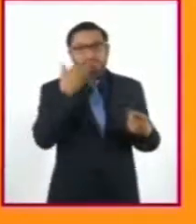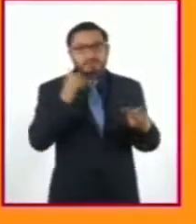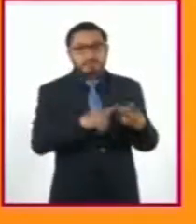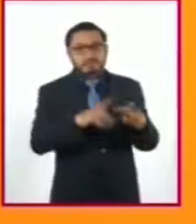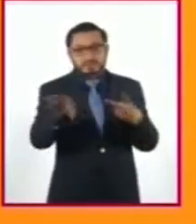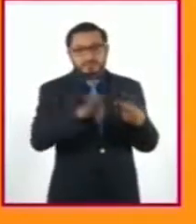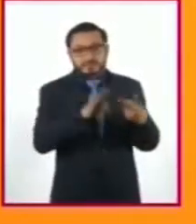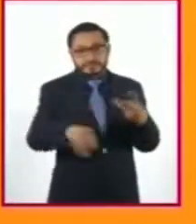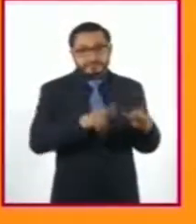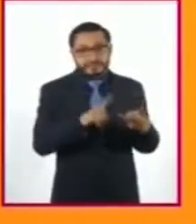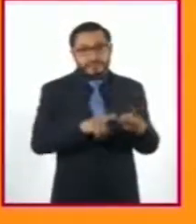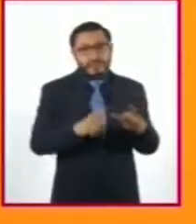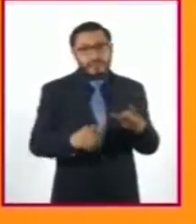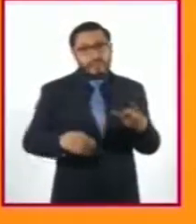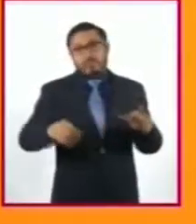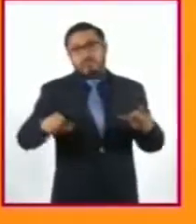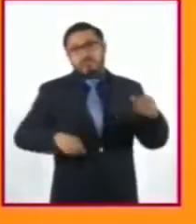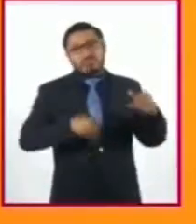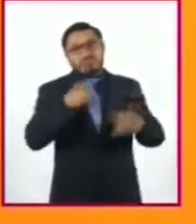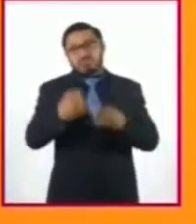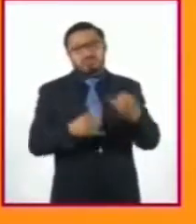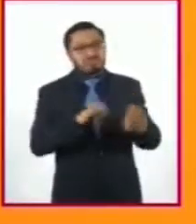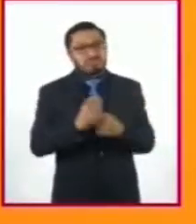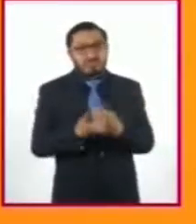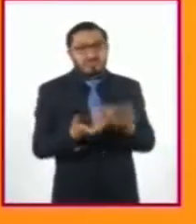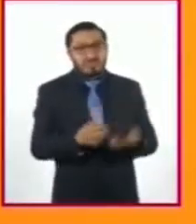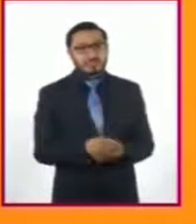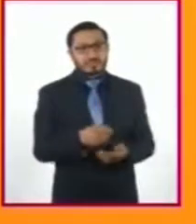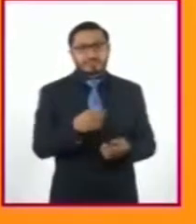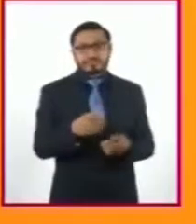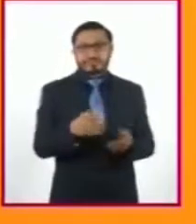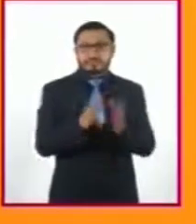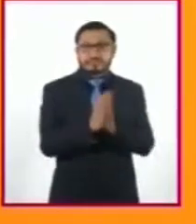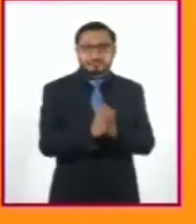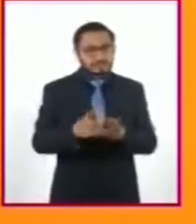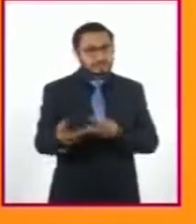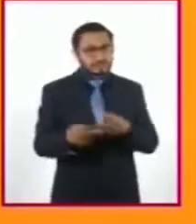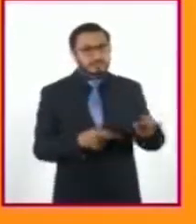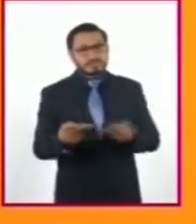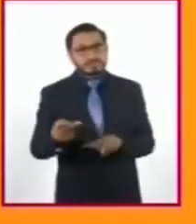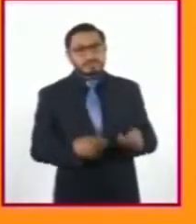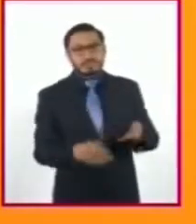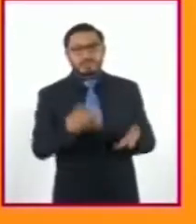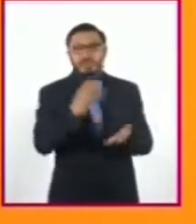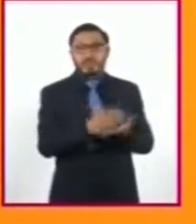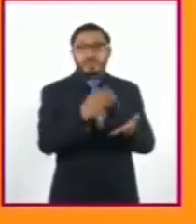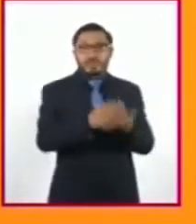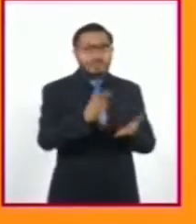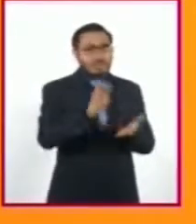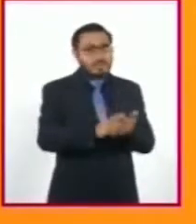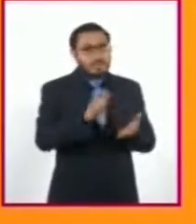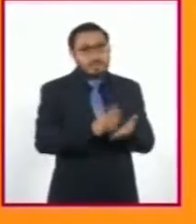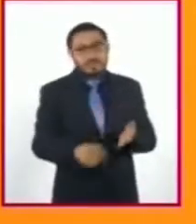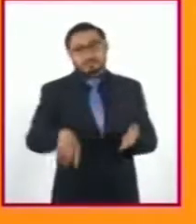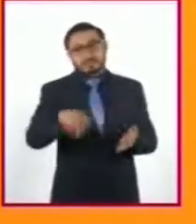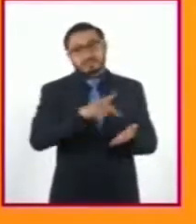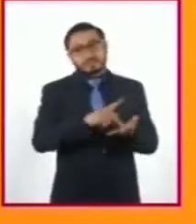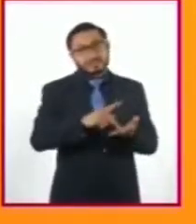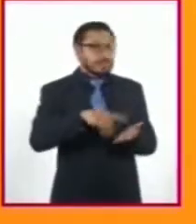recreación. Les invito a que tengan a la mano su cuaderno de notas, su bolígrafo o